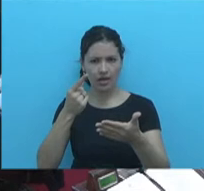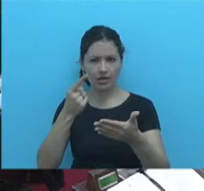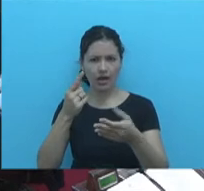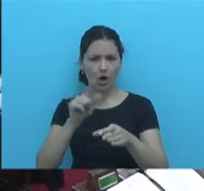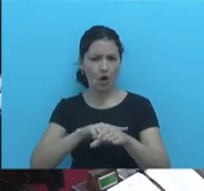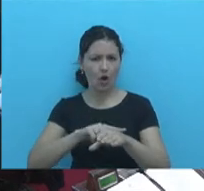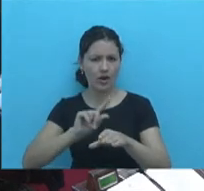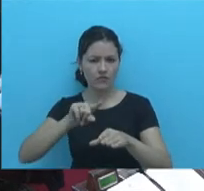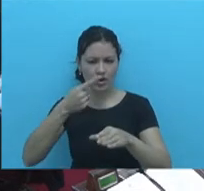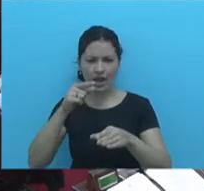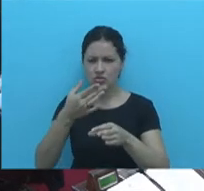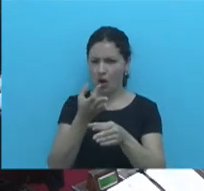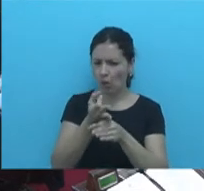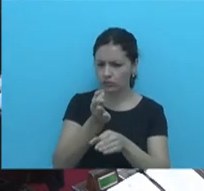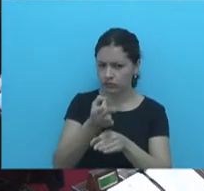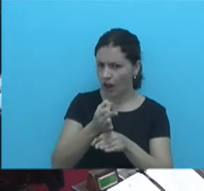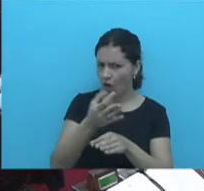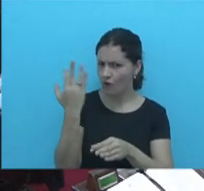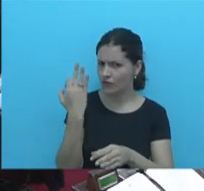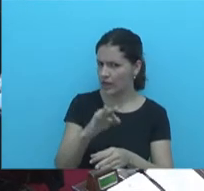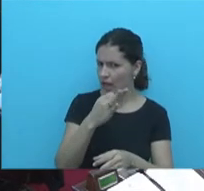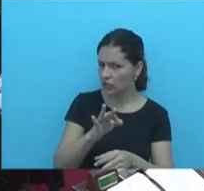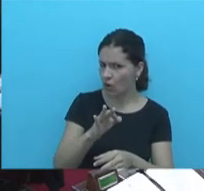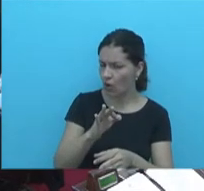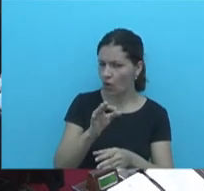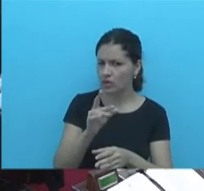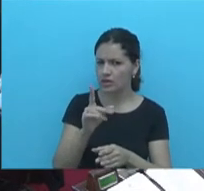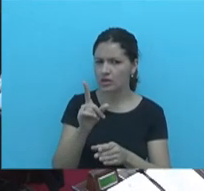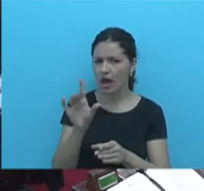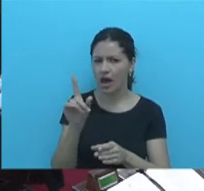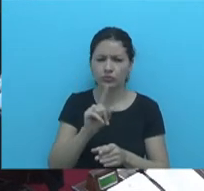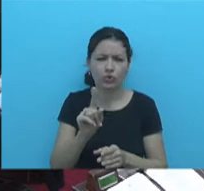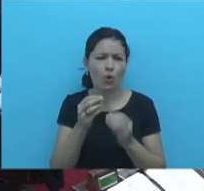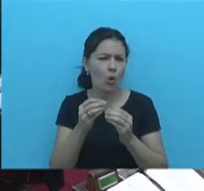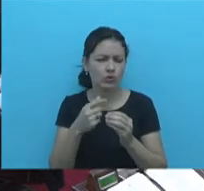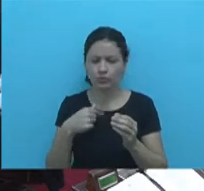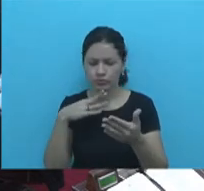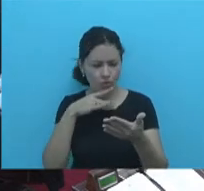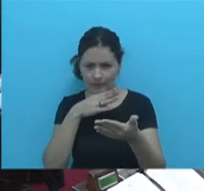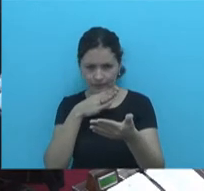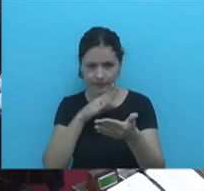más o va el que decide ir?